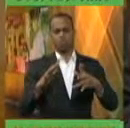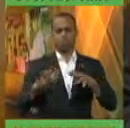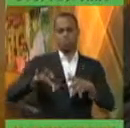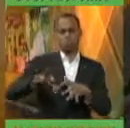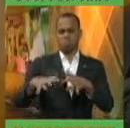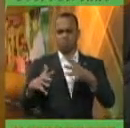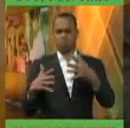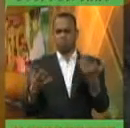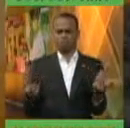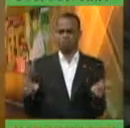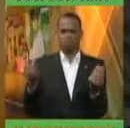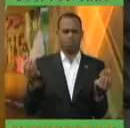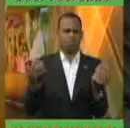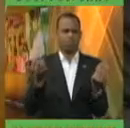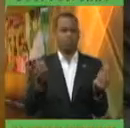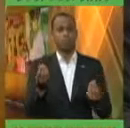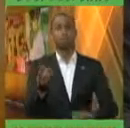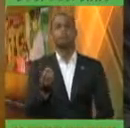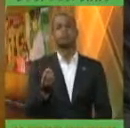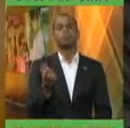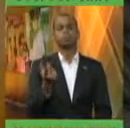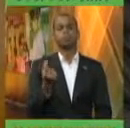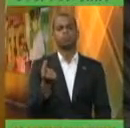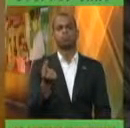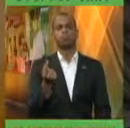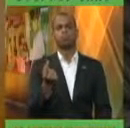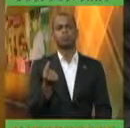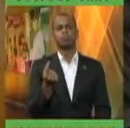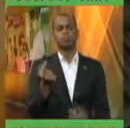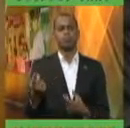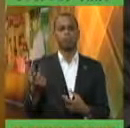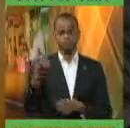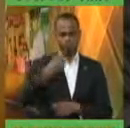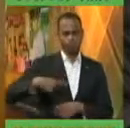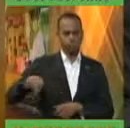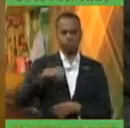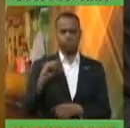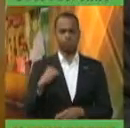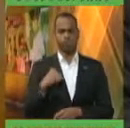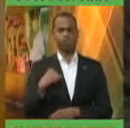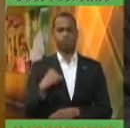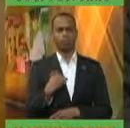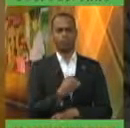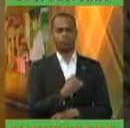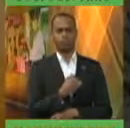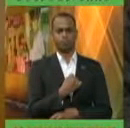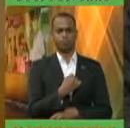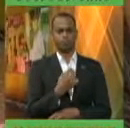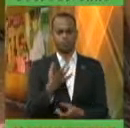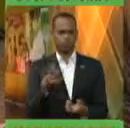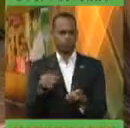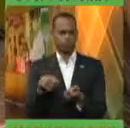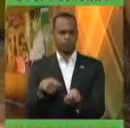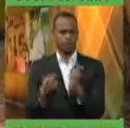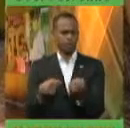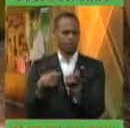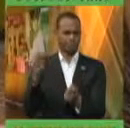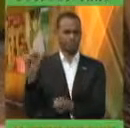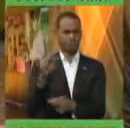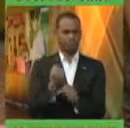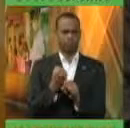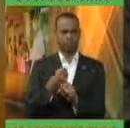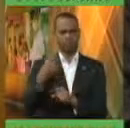entonces como vamos a hacer que los síndicos ganen en conciencia de que